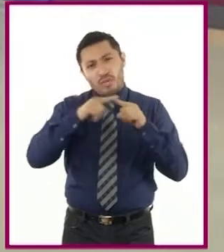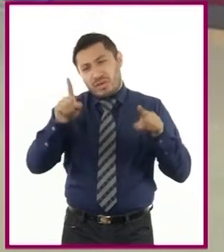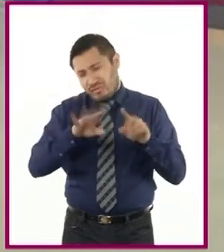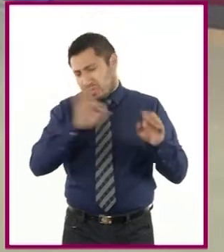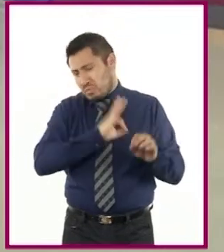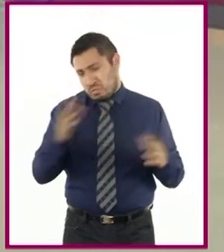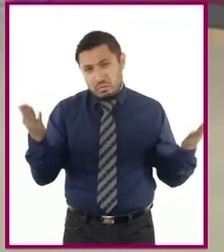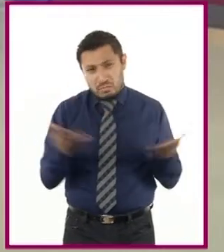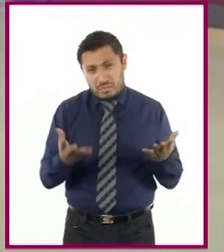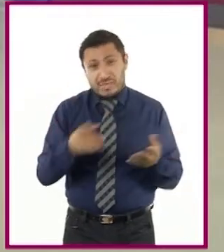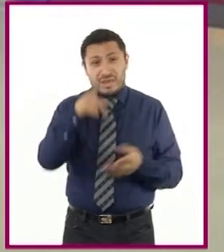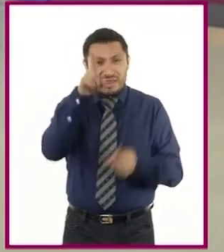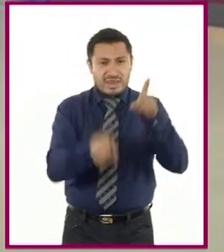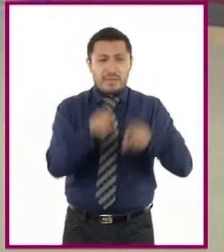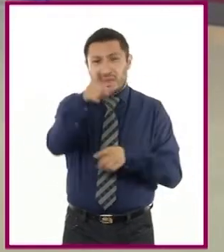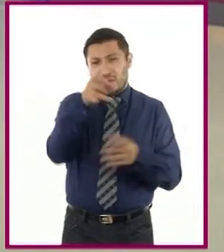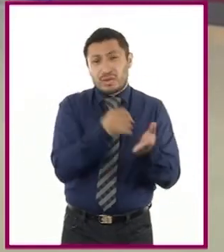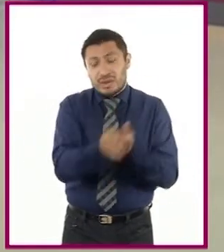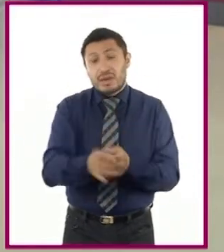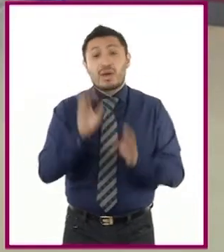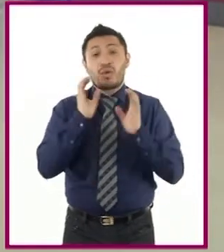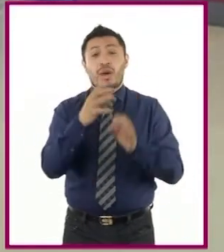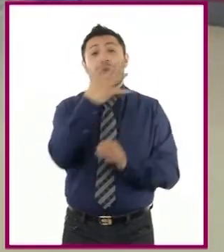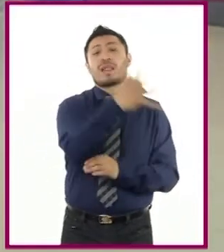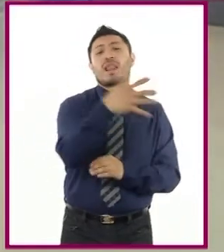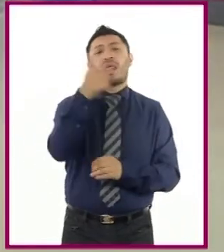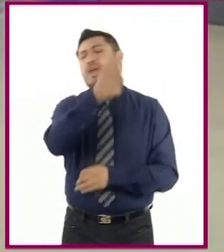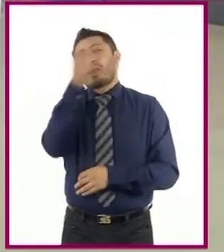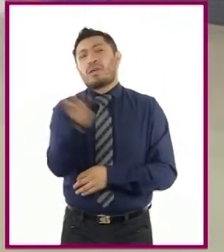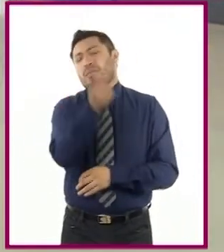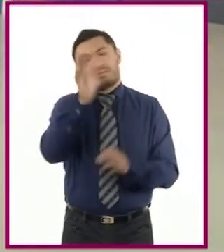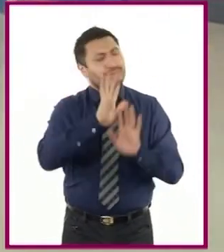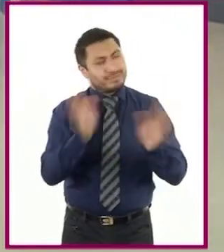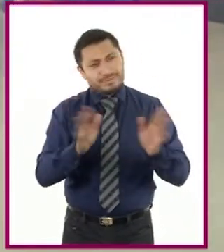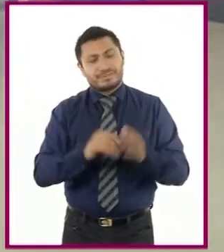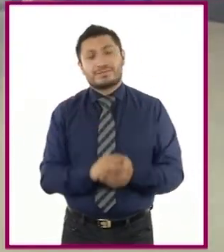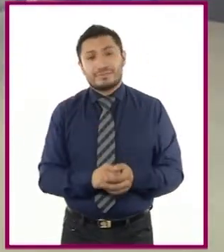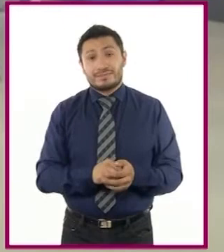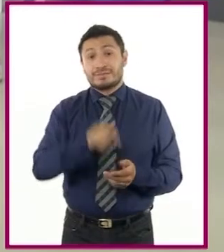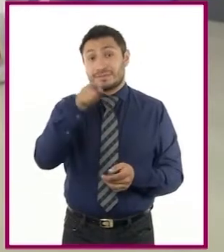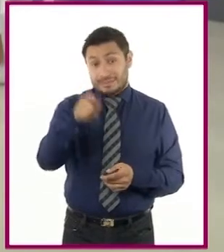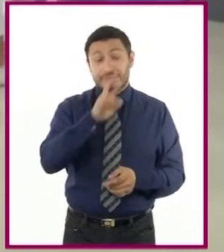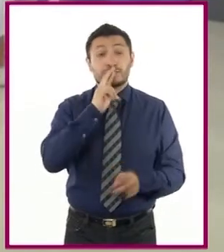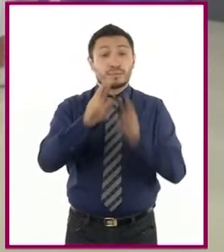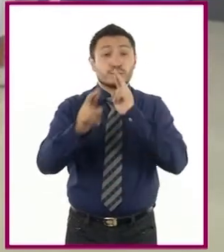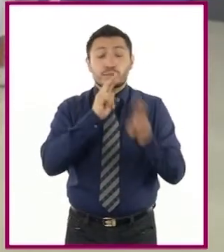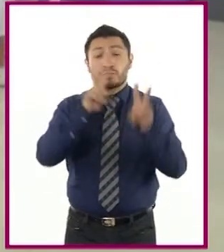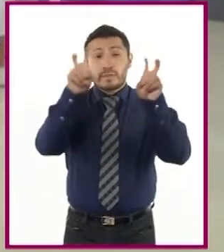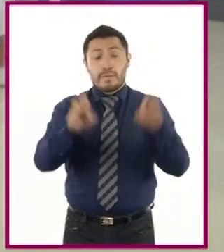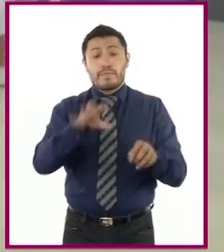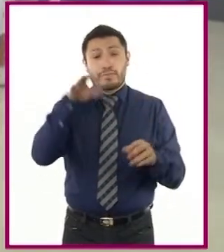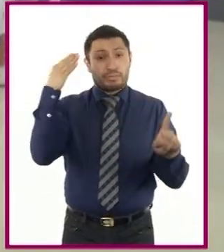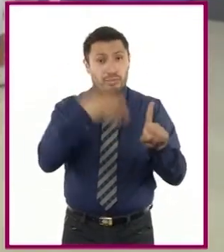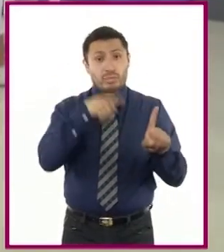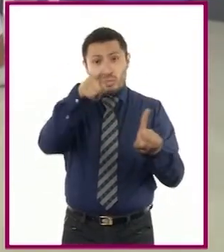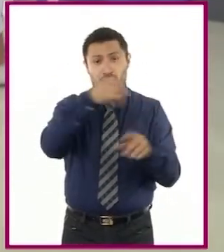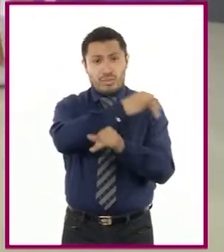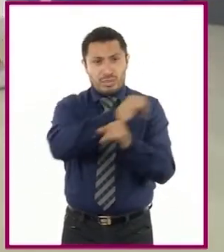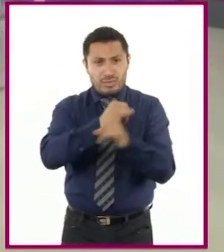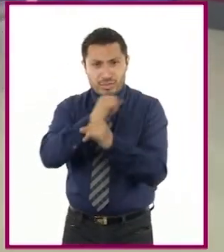sea el caso, cuidando que sean 5 o 6 preguntas máximo y que respondan al tema y objetivo de su